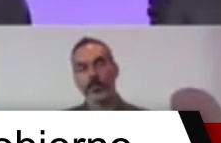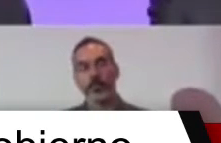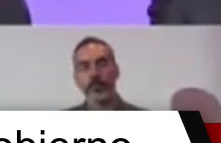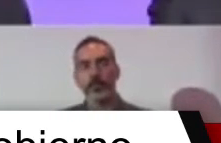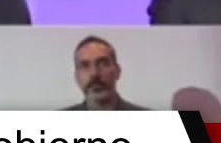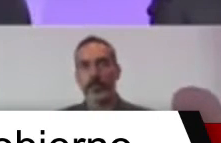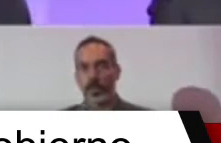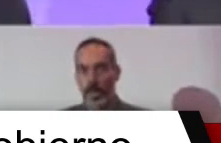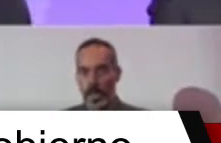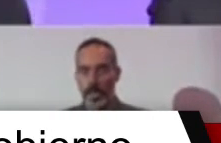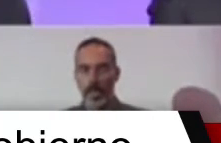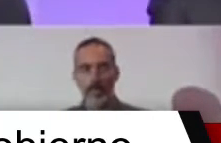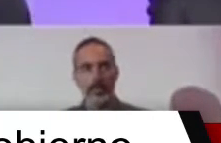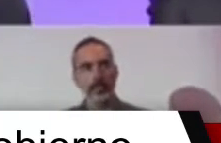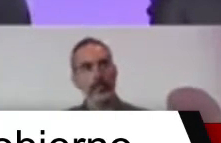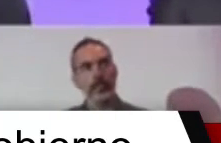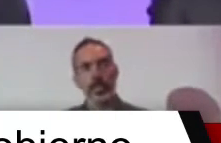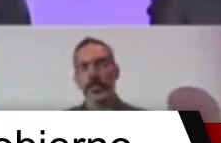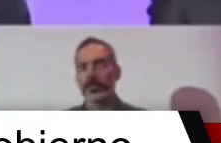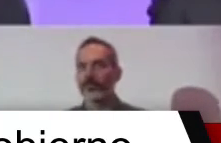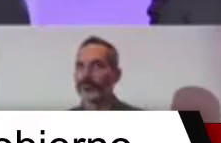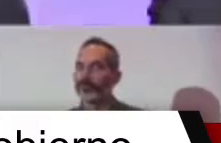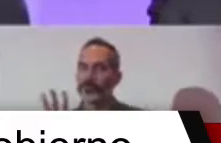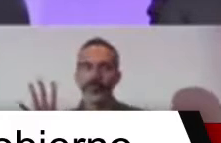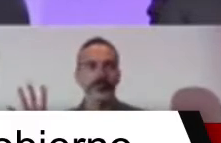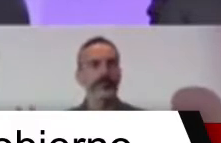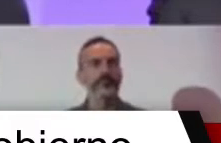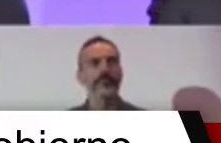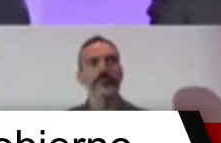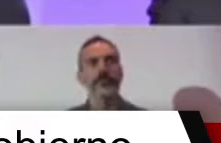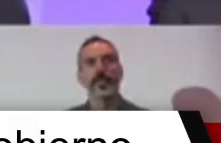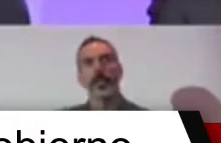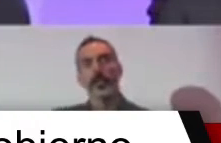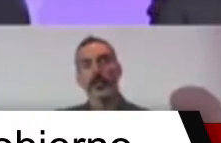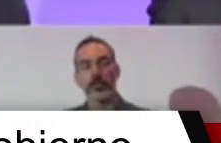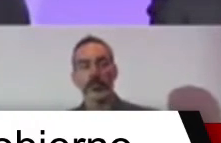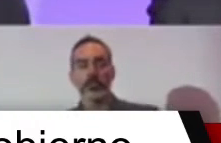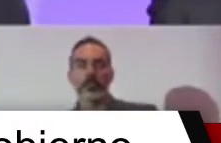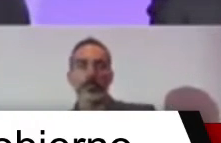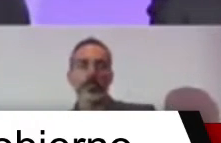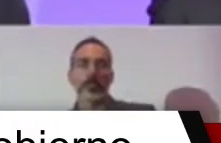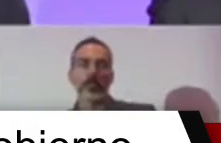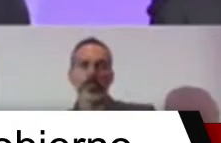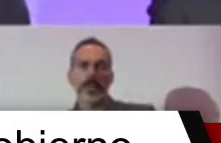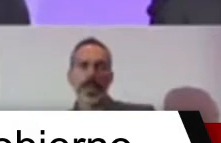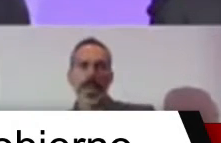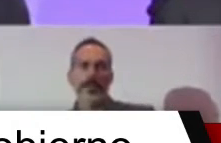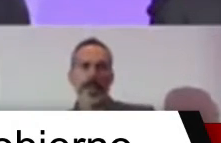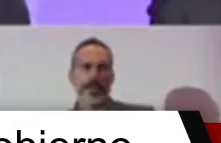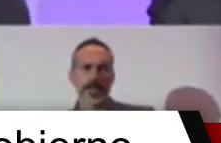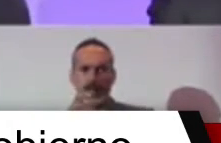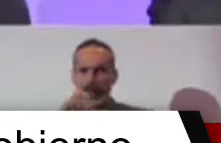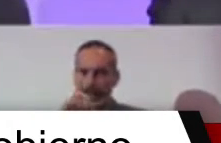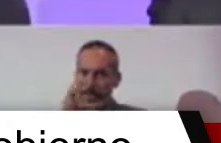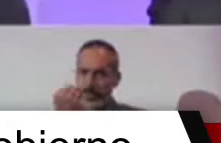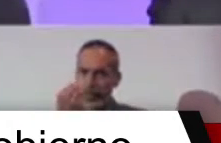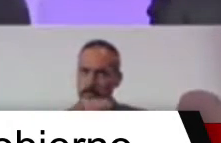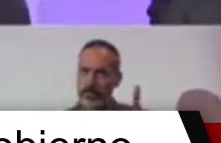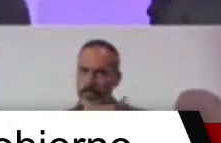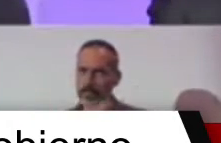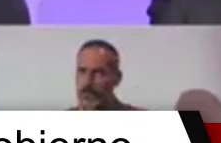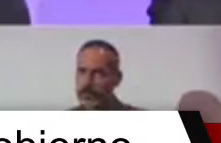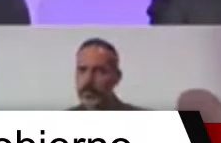cosas extraordinarias. Nuestro corazón, por ejemplo, late más de 39 millones de